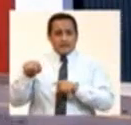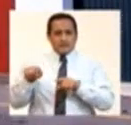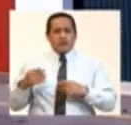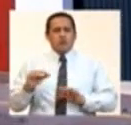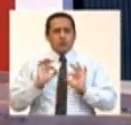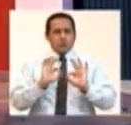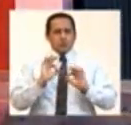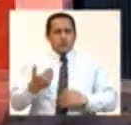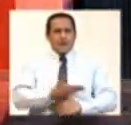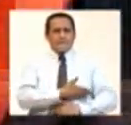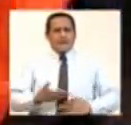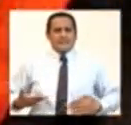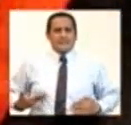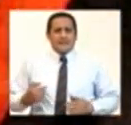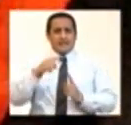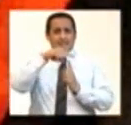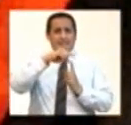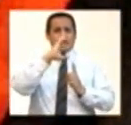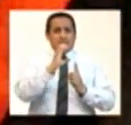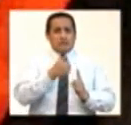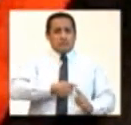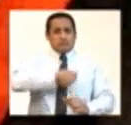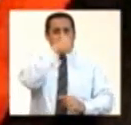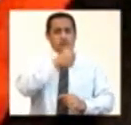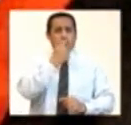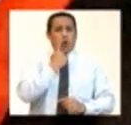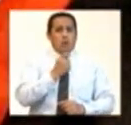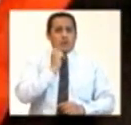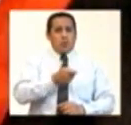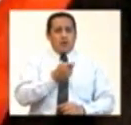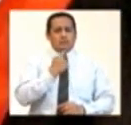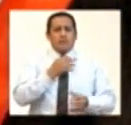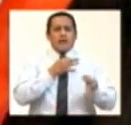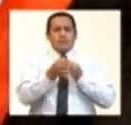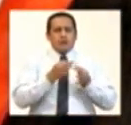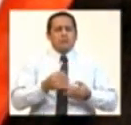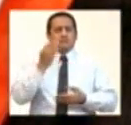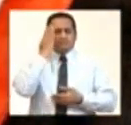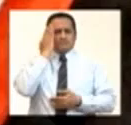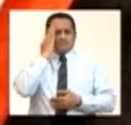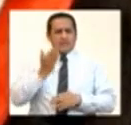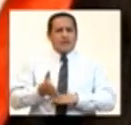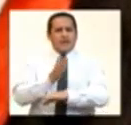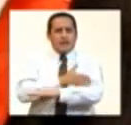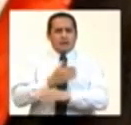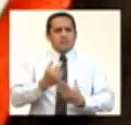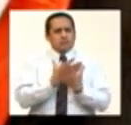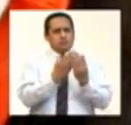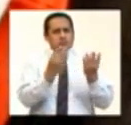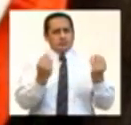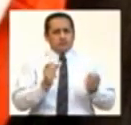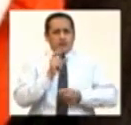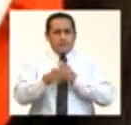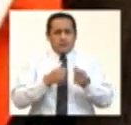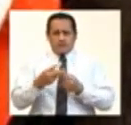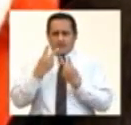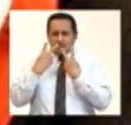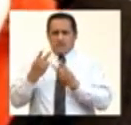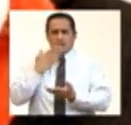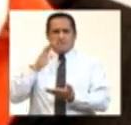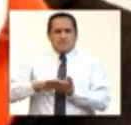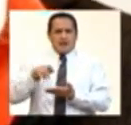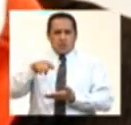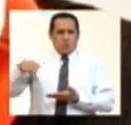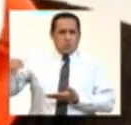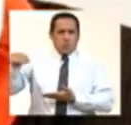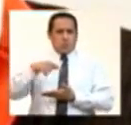En ese sentido, el presidente del Tribunal Constitucional, Óscar Urviola, señaló que teniendo en cuenta el interés público y la